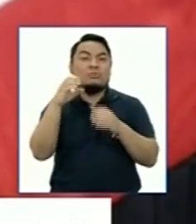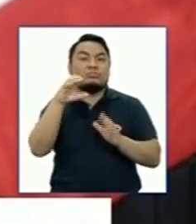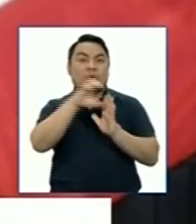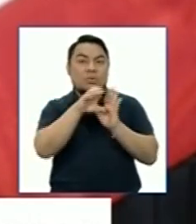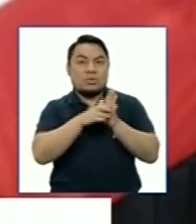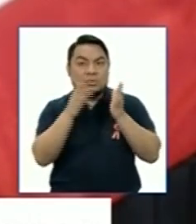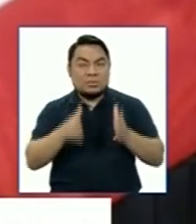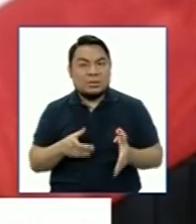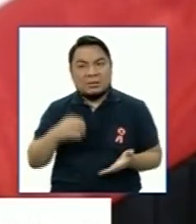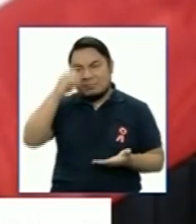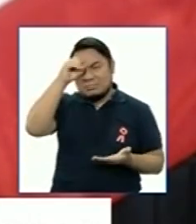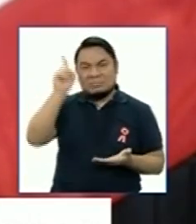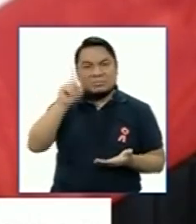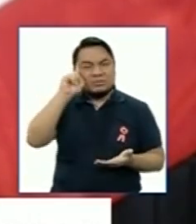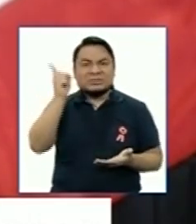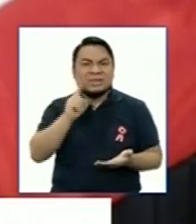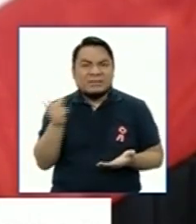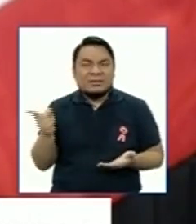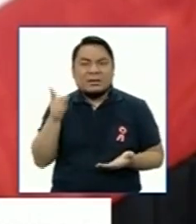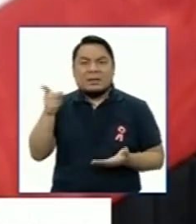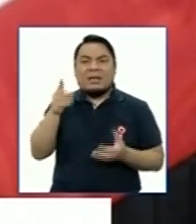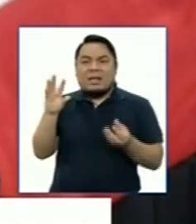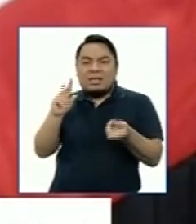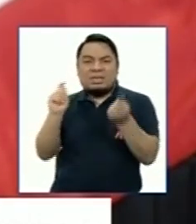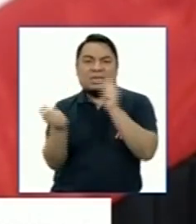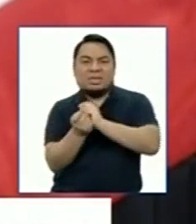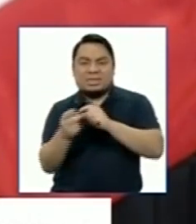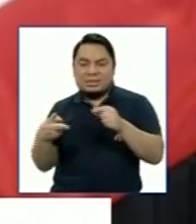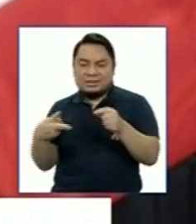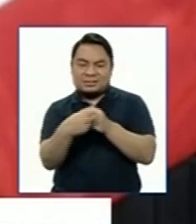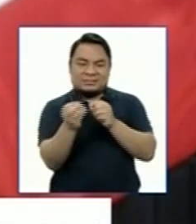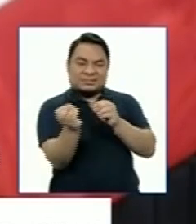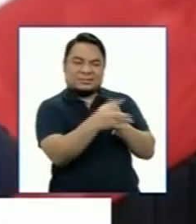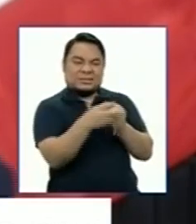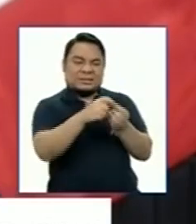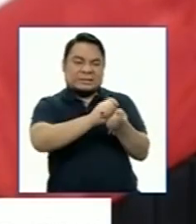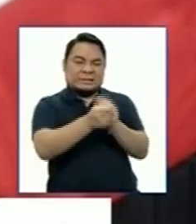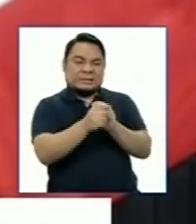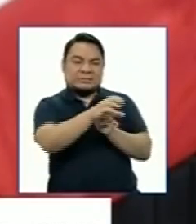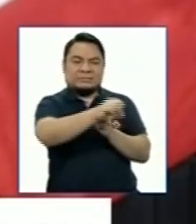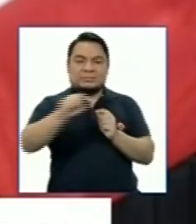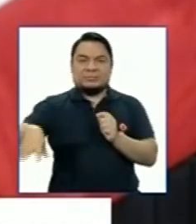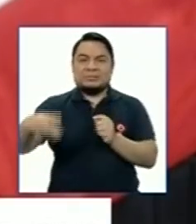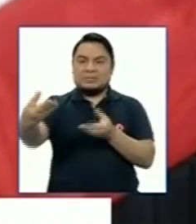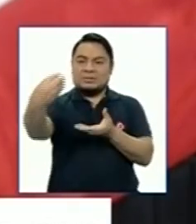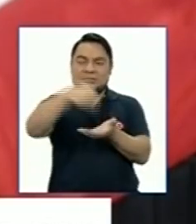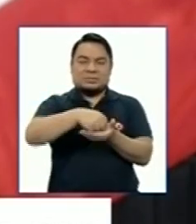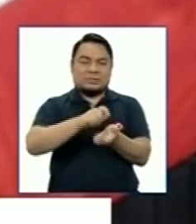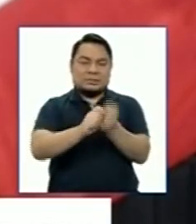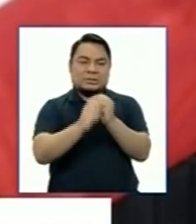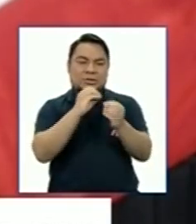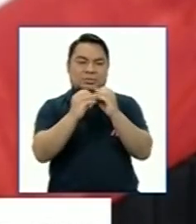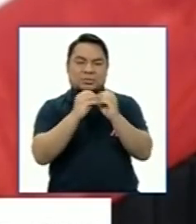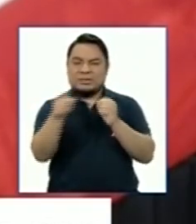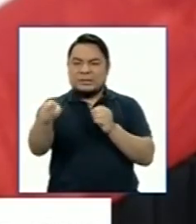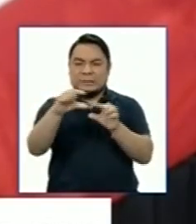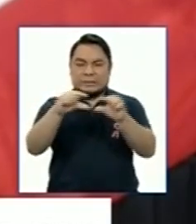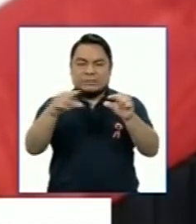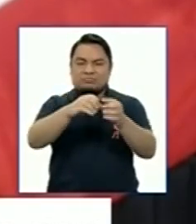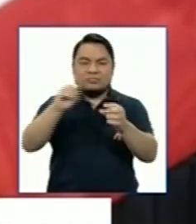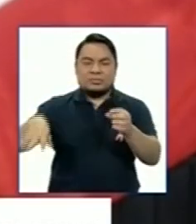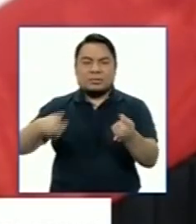no y efectivamente y dar oportunidad a las rectificaciones yo creo que es